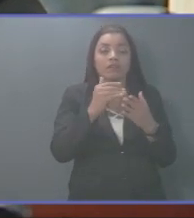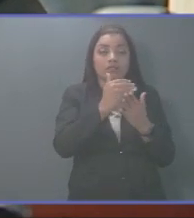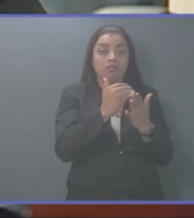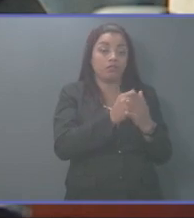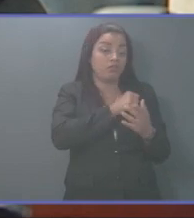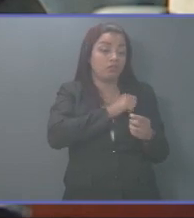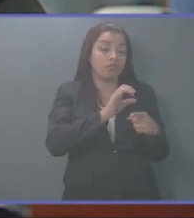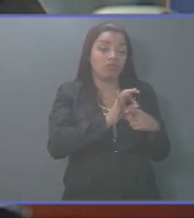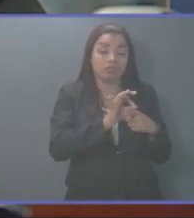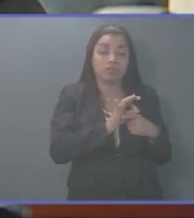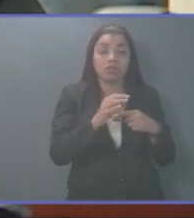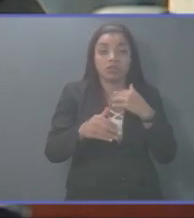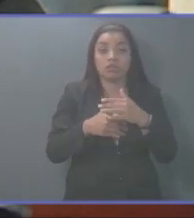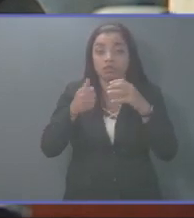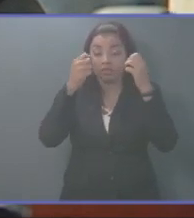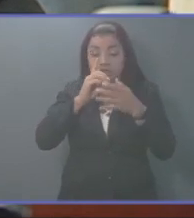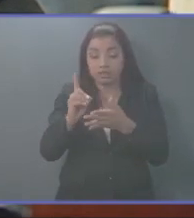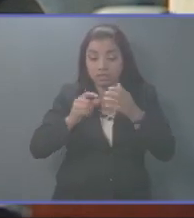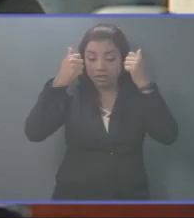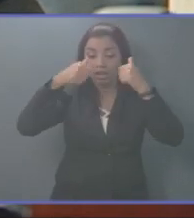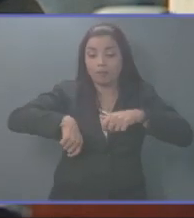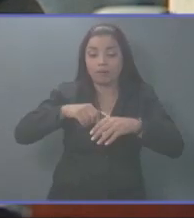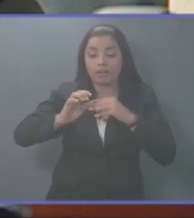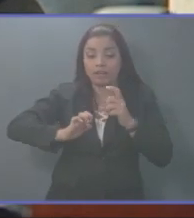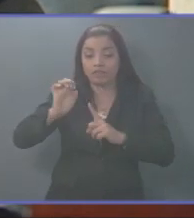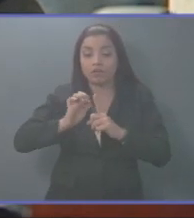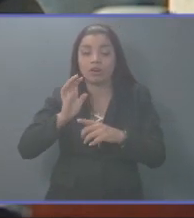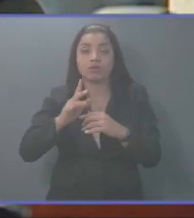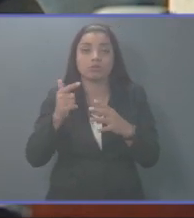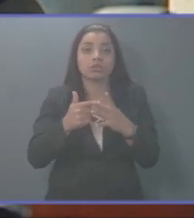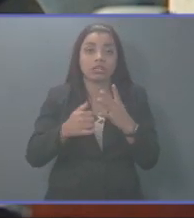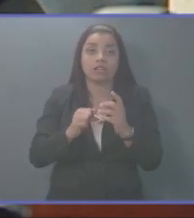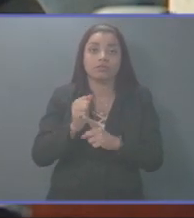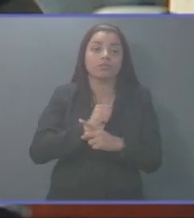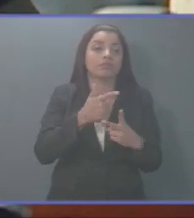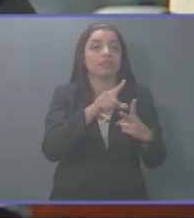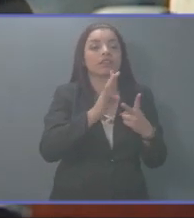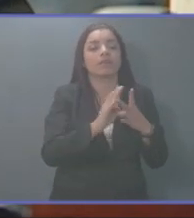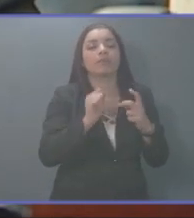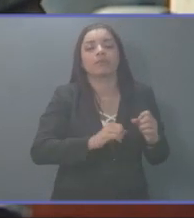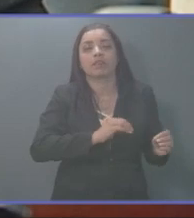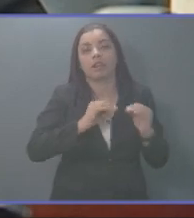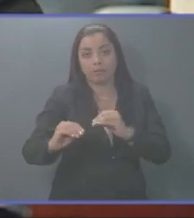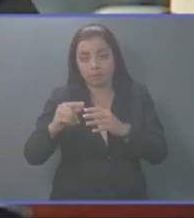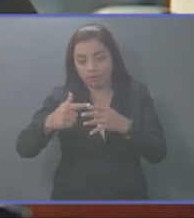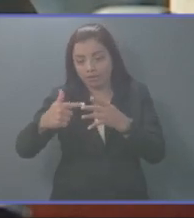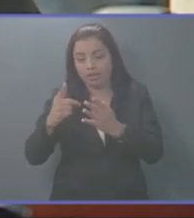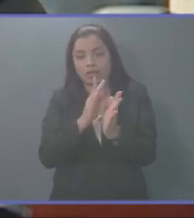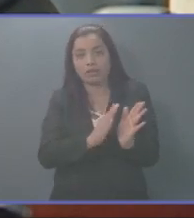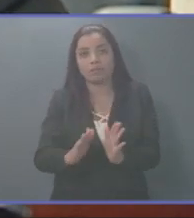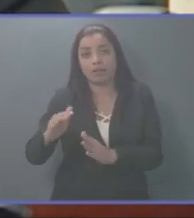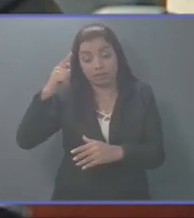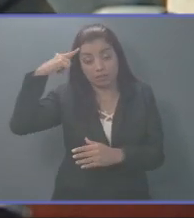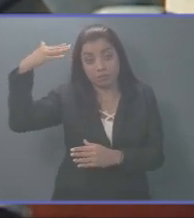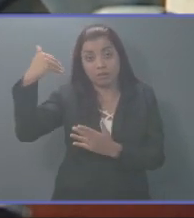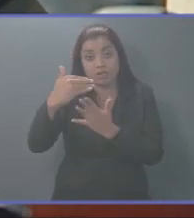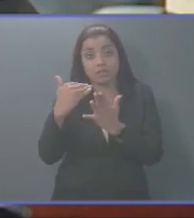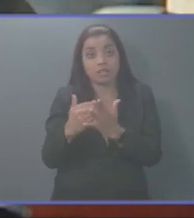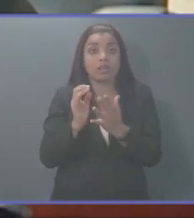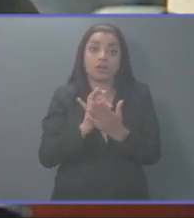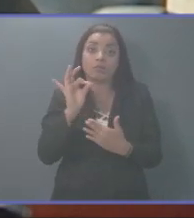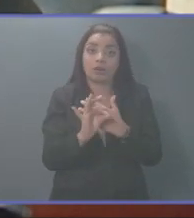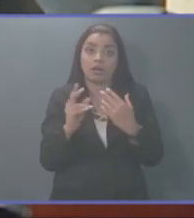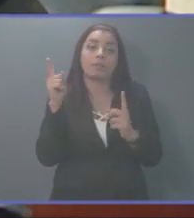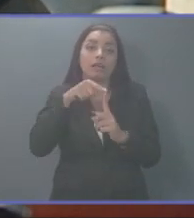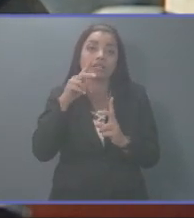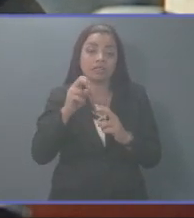Diseñar, aprobar, evaluar y difundir la política nacional y sus posteriores modificaciones. B. Establecer los lineamientos para la implementación de un plan de acción de la política nacional con programas establecidos,